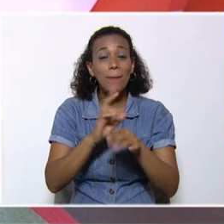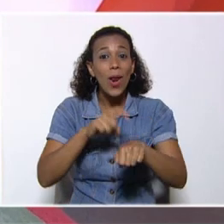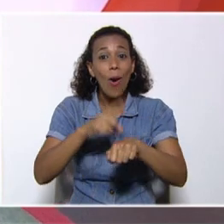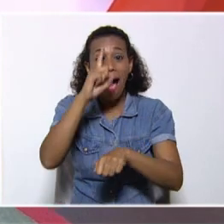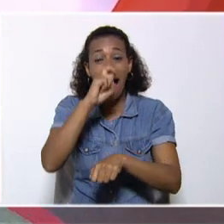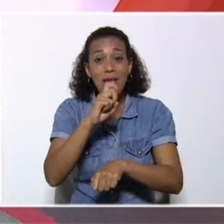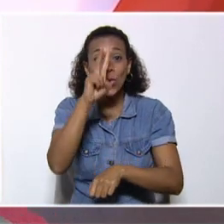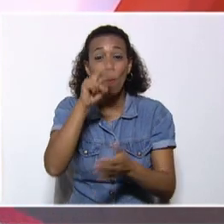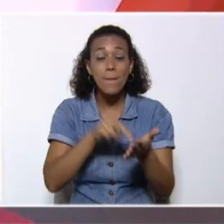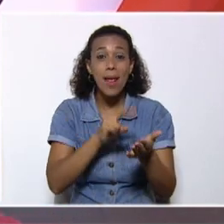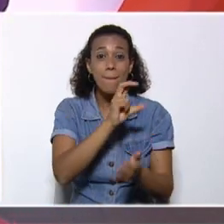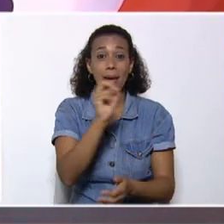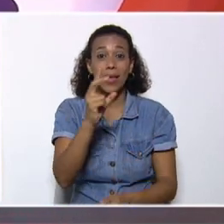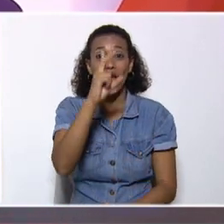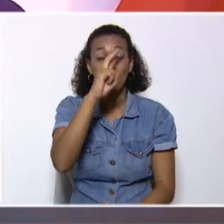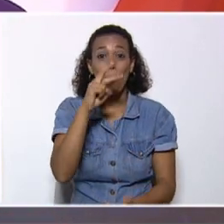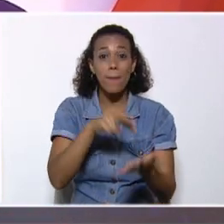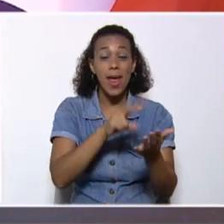escolar